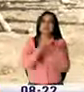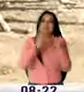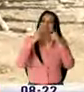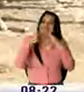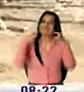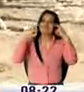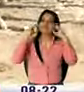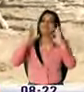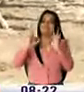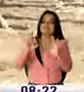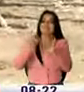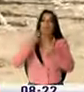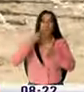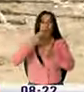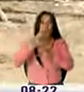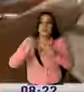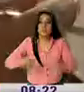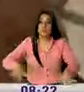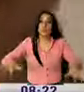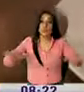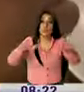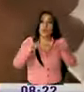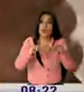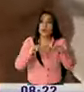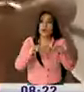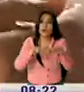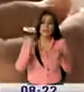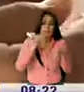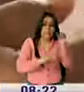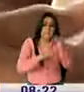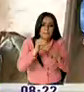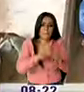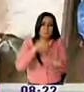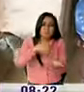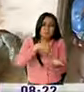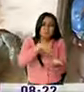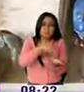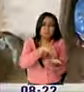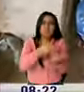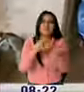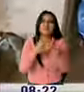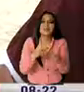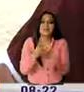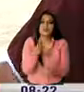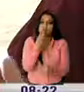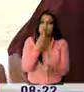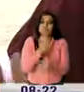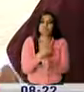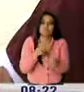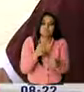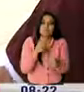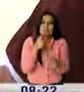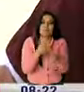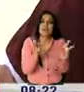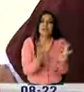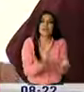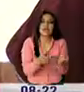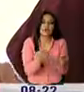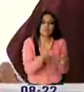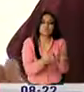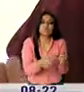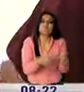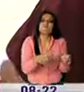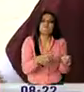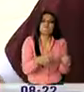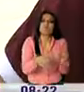nos cuenta que en este lugar no solo los preparan, sino que los engordan. Y donde lo engordamos, que